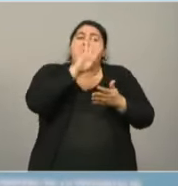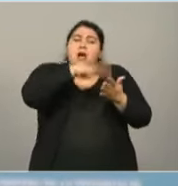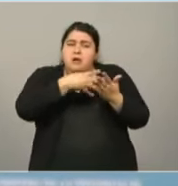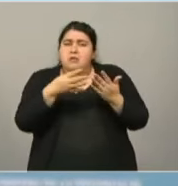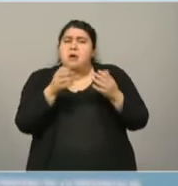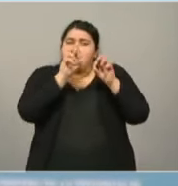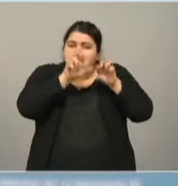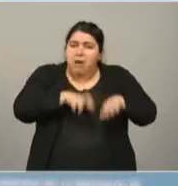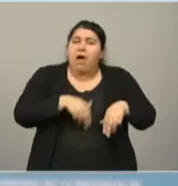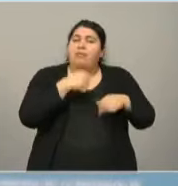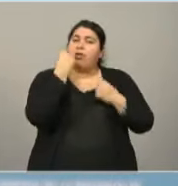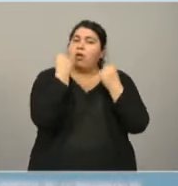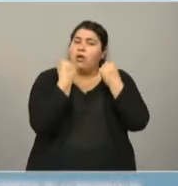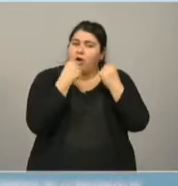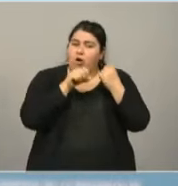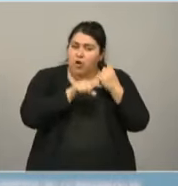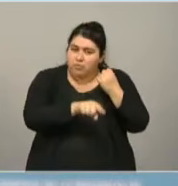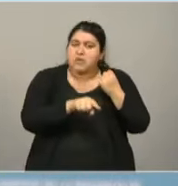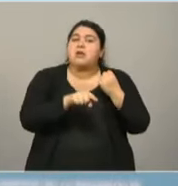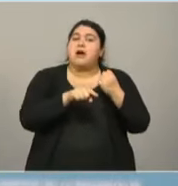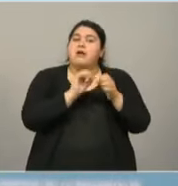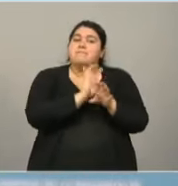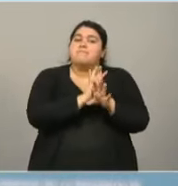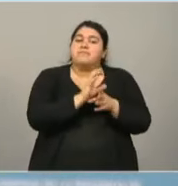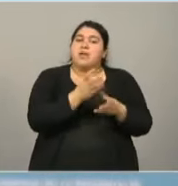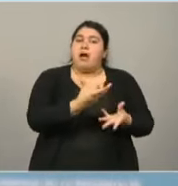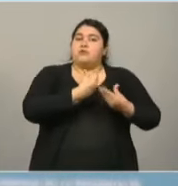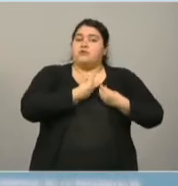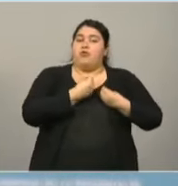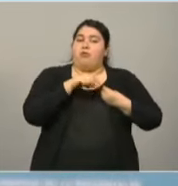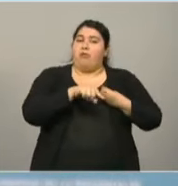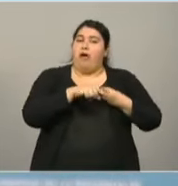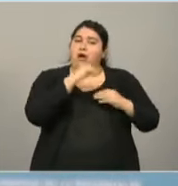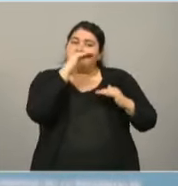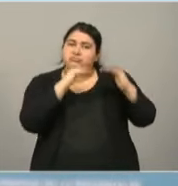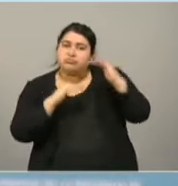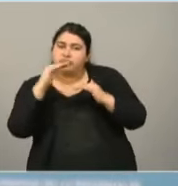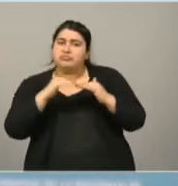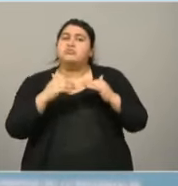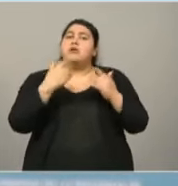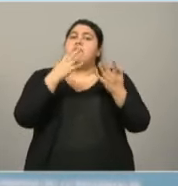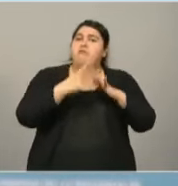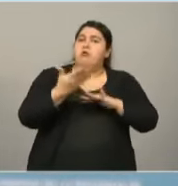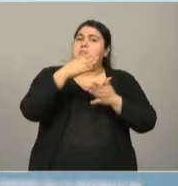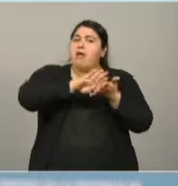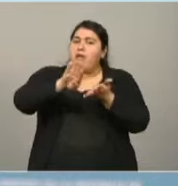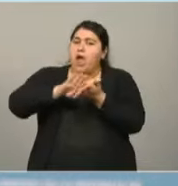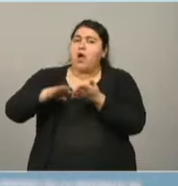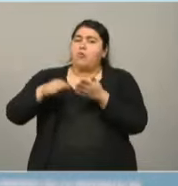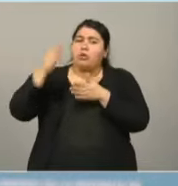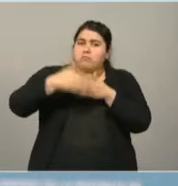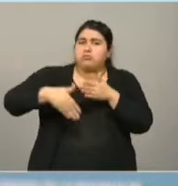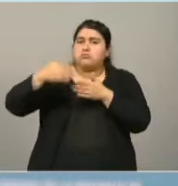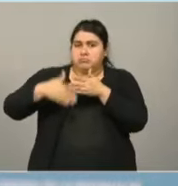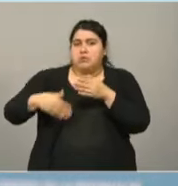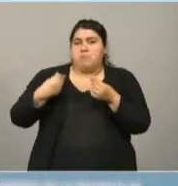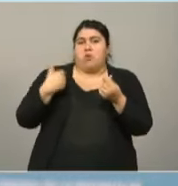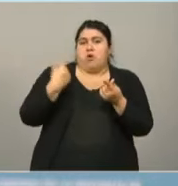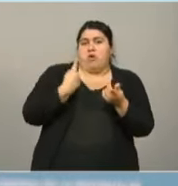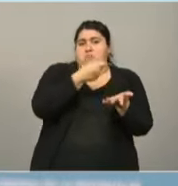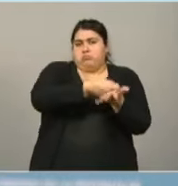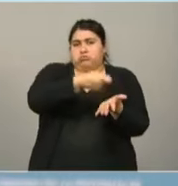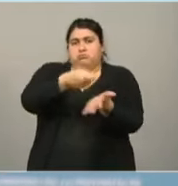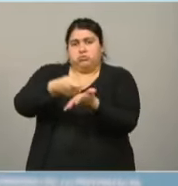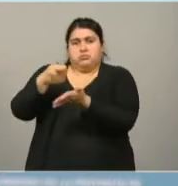permite hoy tener un nivel de vencimiento de deuda que es sostenible para la